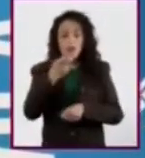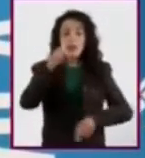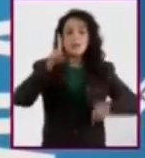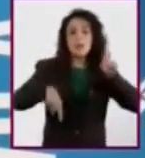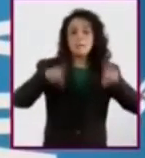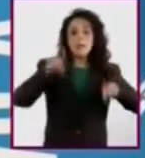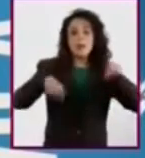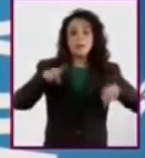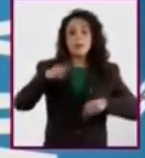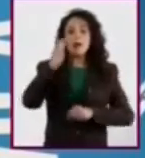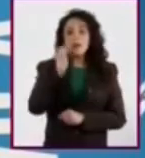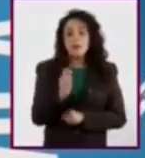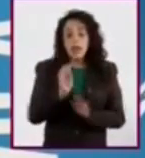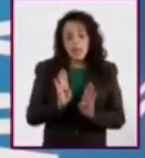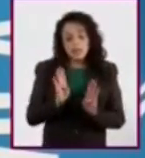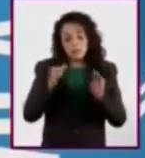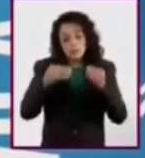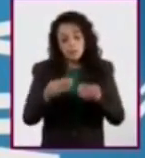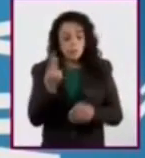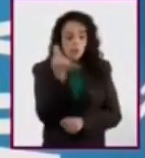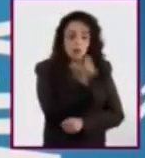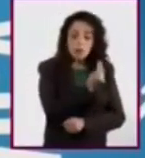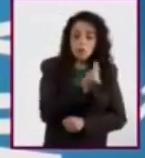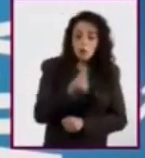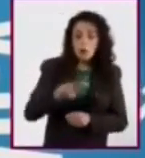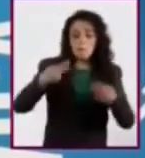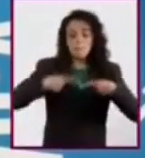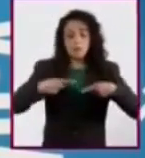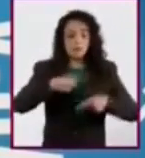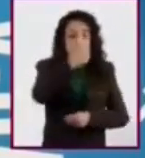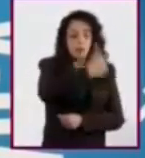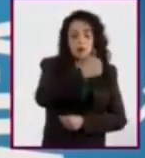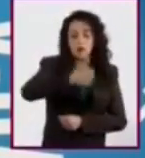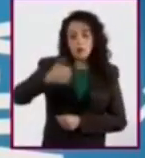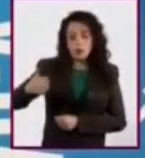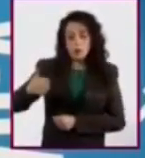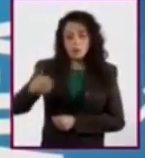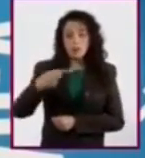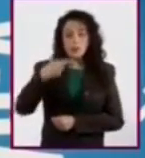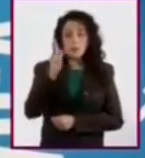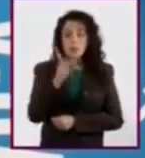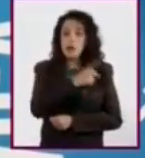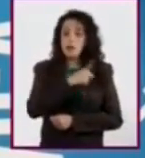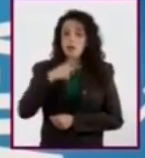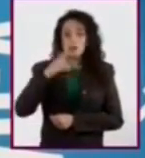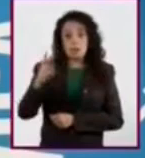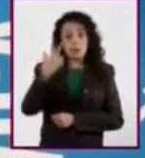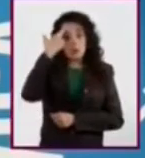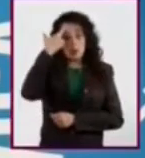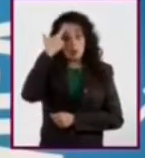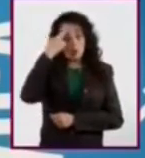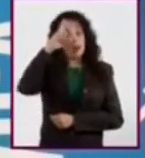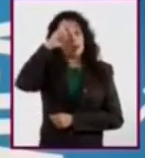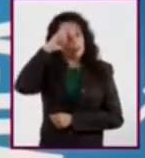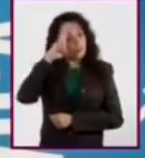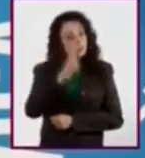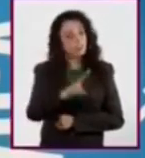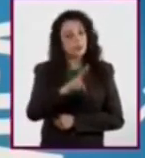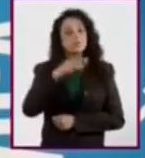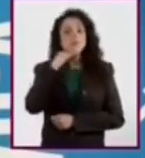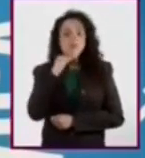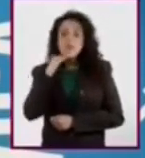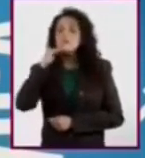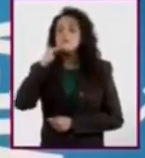las necesidades específicas de cada persona, sin perder de vista el respeto a la dignidad humana, y no de las